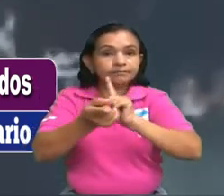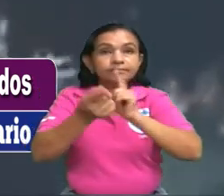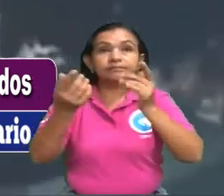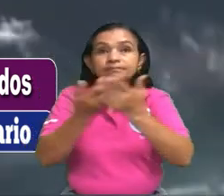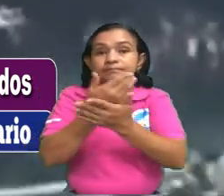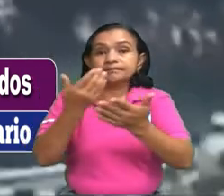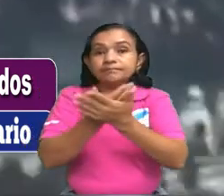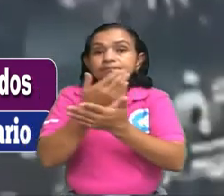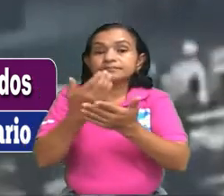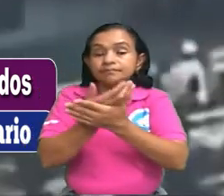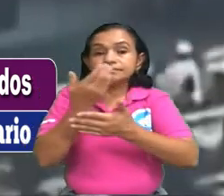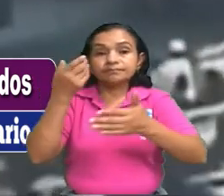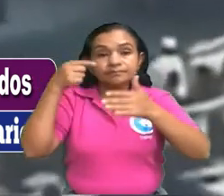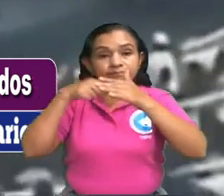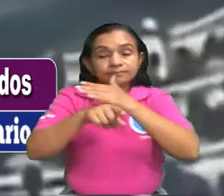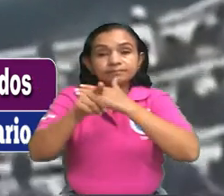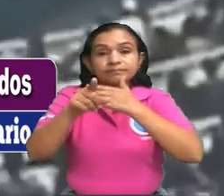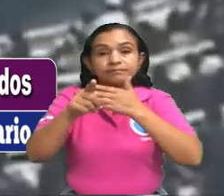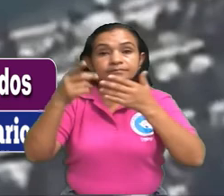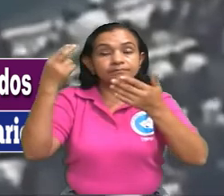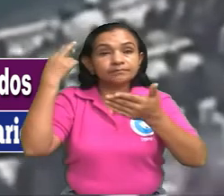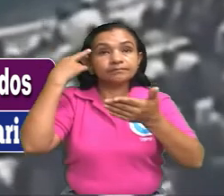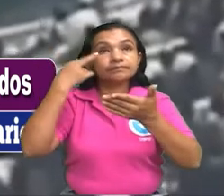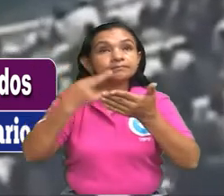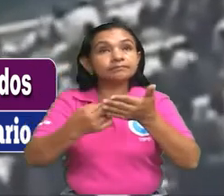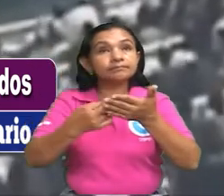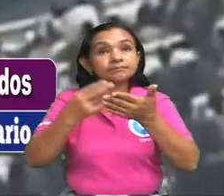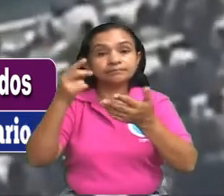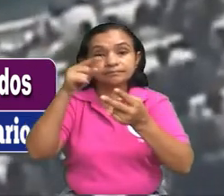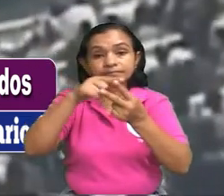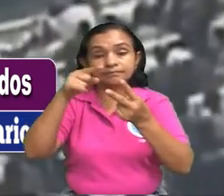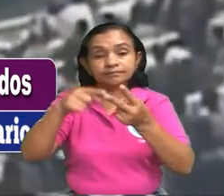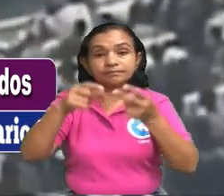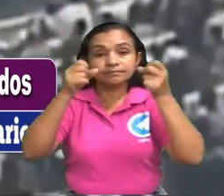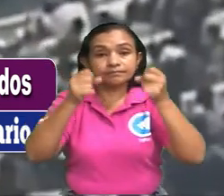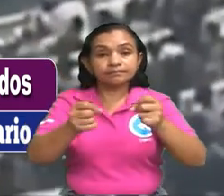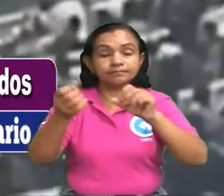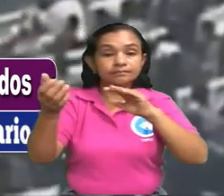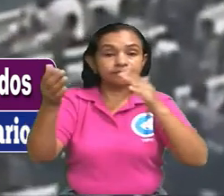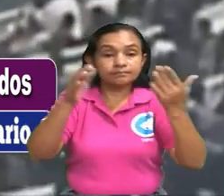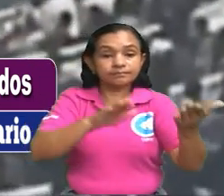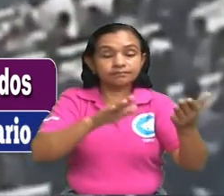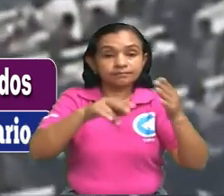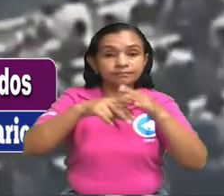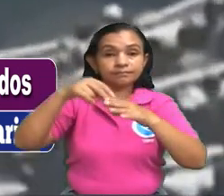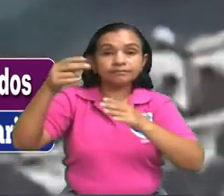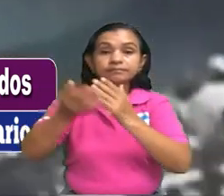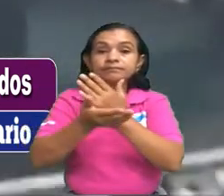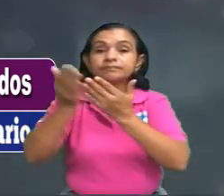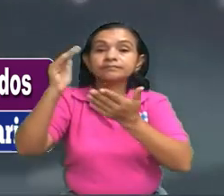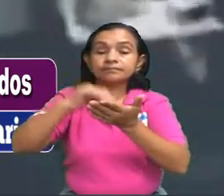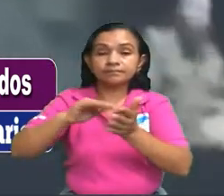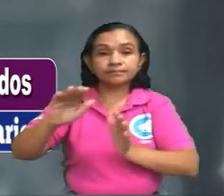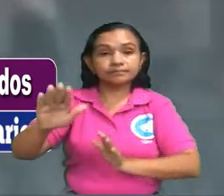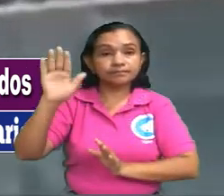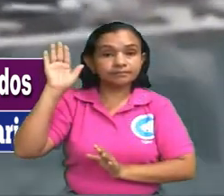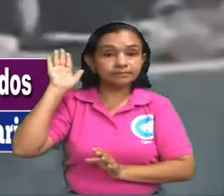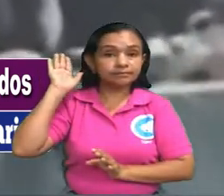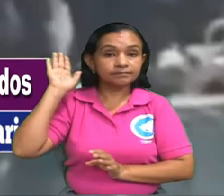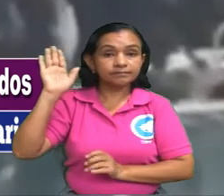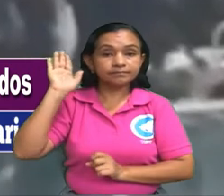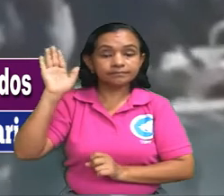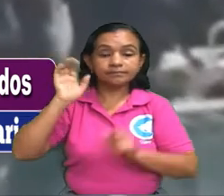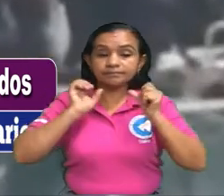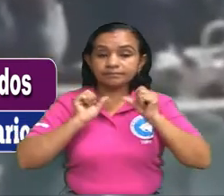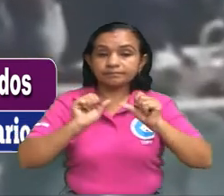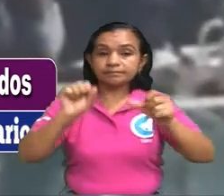nuevos retos, y creo que la conmemoración de estos dos grandes héroes pasa por volver a comprometernos a